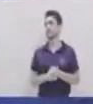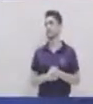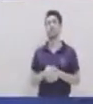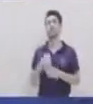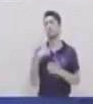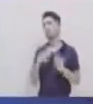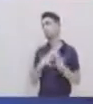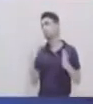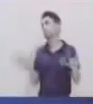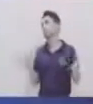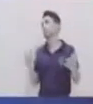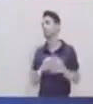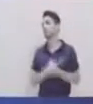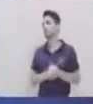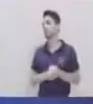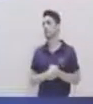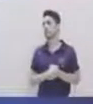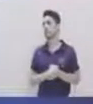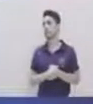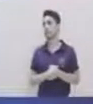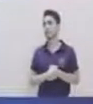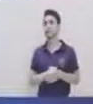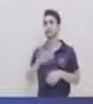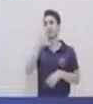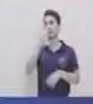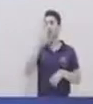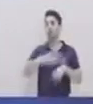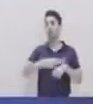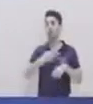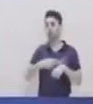y regreso. Esto lo vamos a hacer por